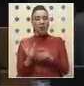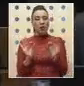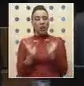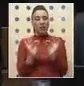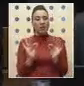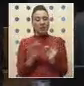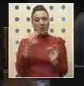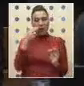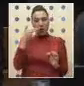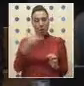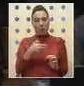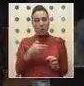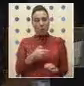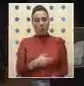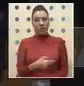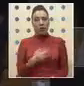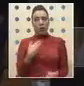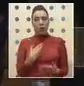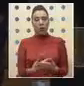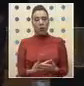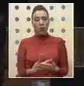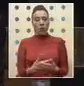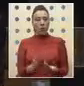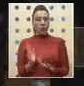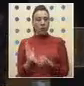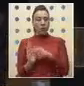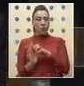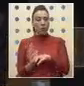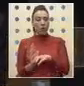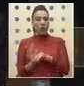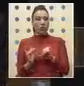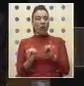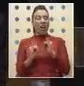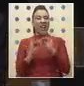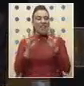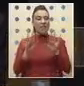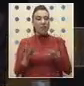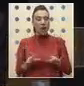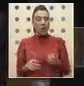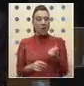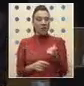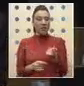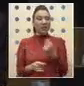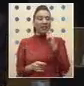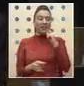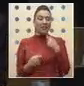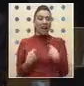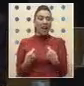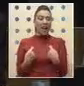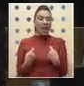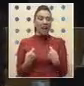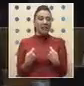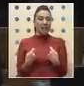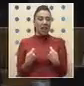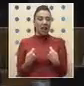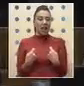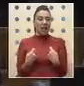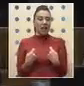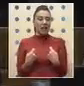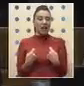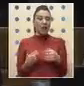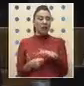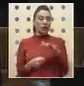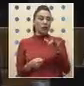específico a los combustibles. Y cuando este proyecto tiene un informe financiero que contempla gastar en un escenario